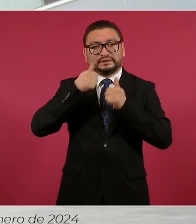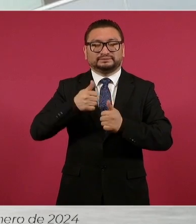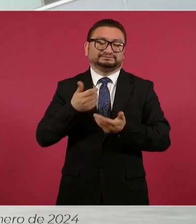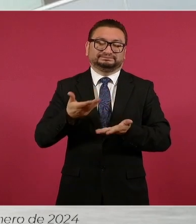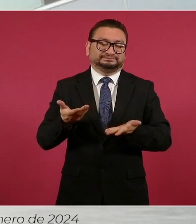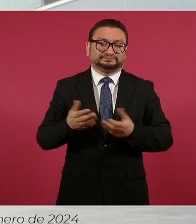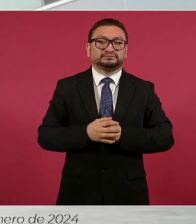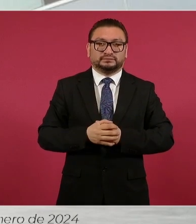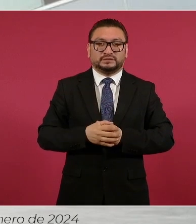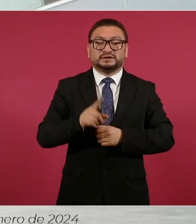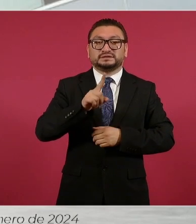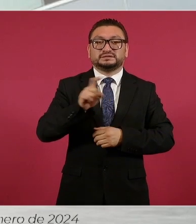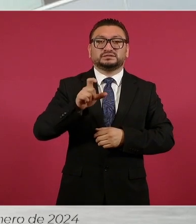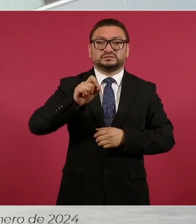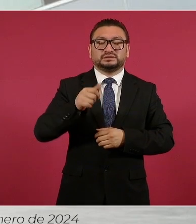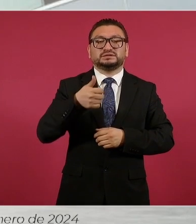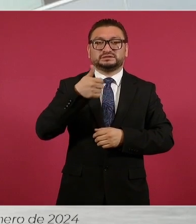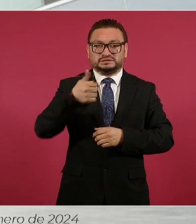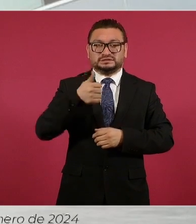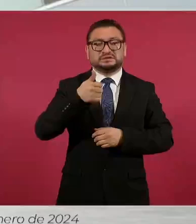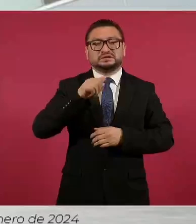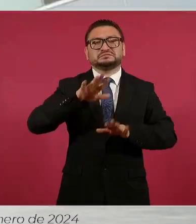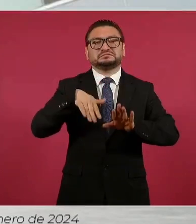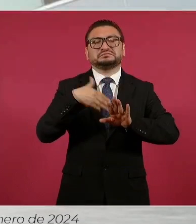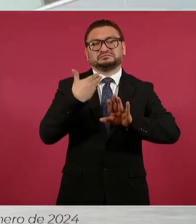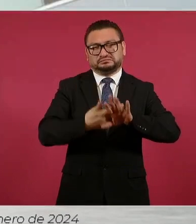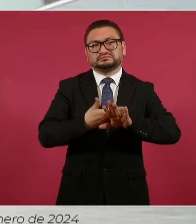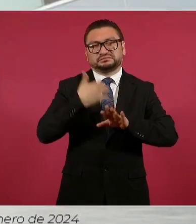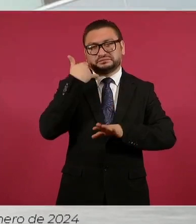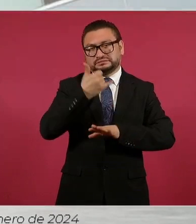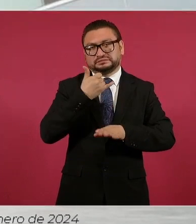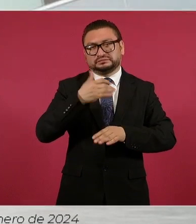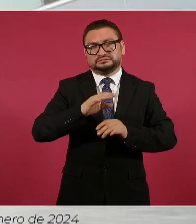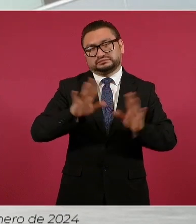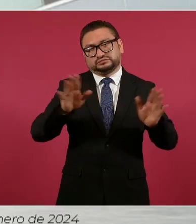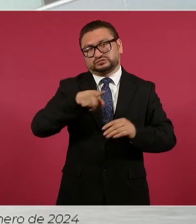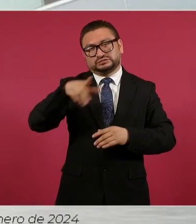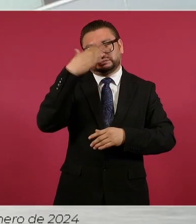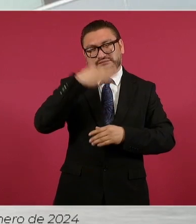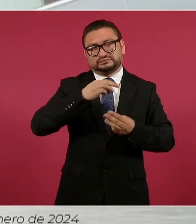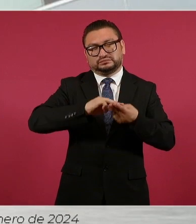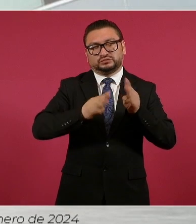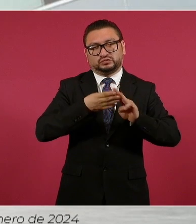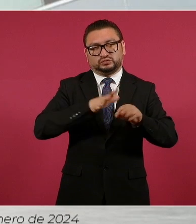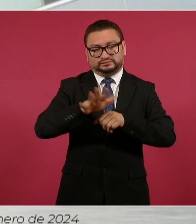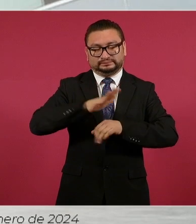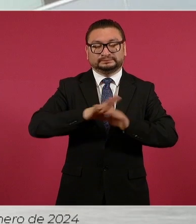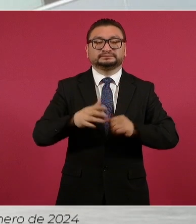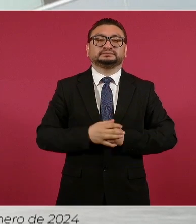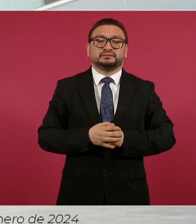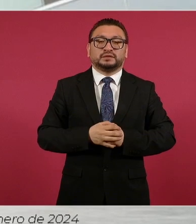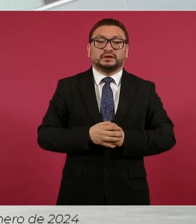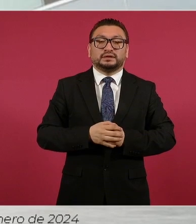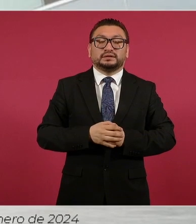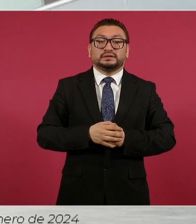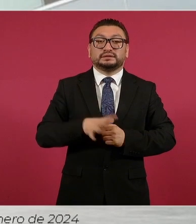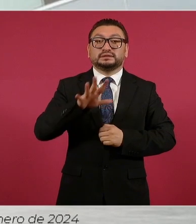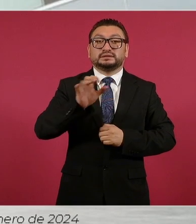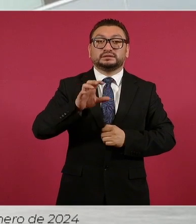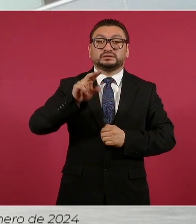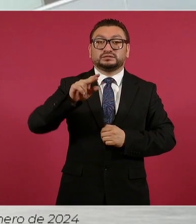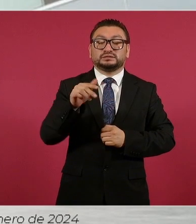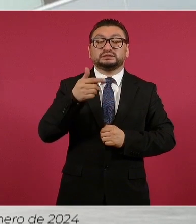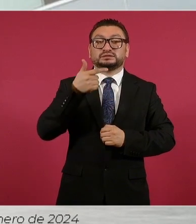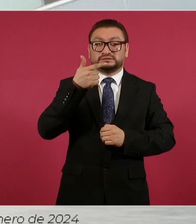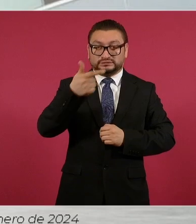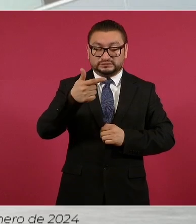Hay 126 llamadas malintencionadas, pues imagínense ustedes los motivos. Tenemos 587 llamadas de